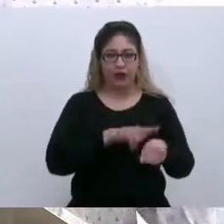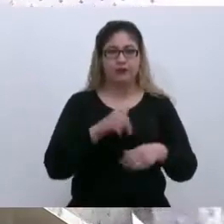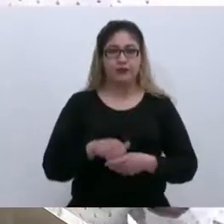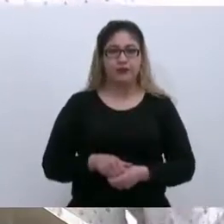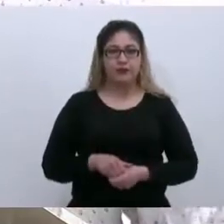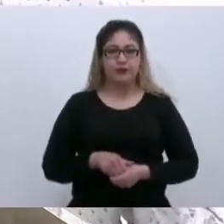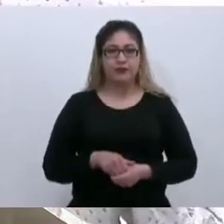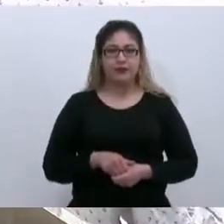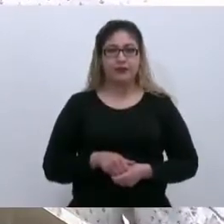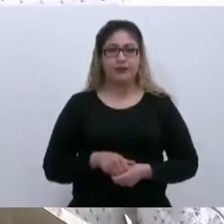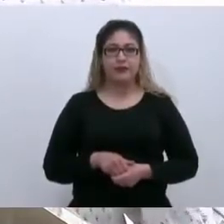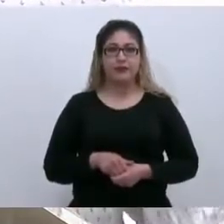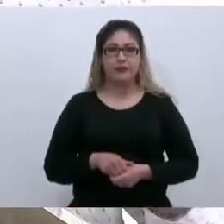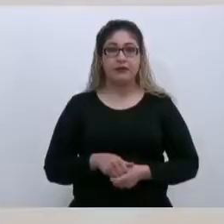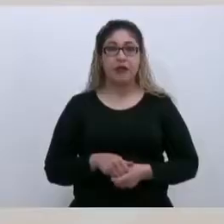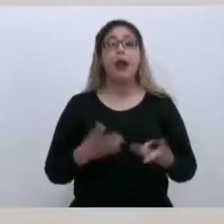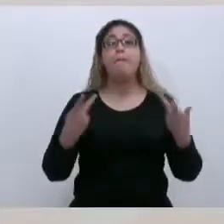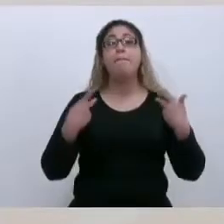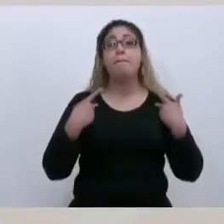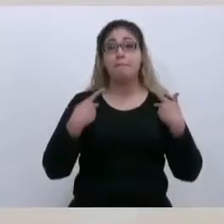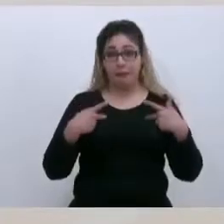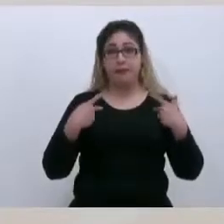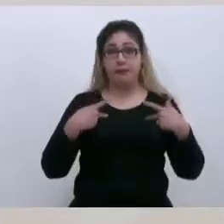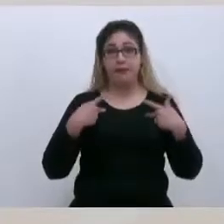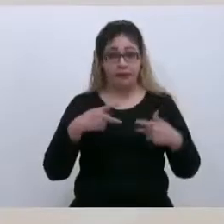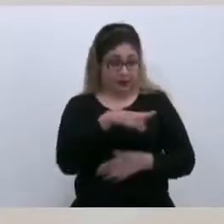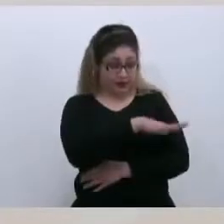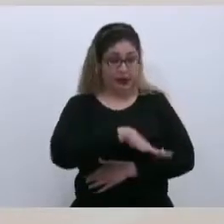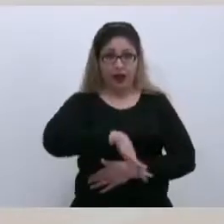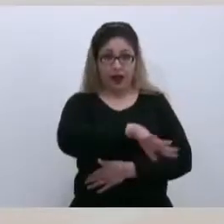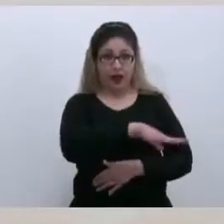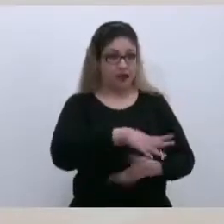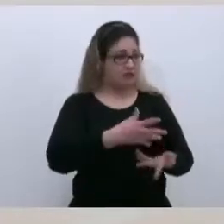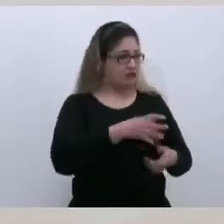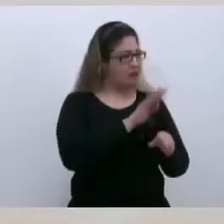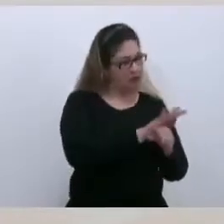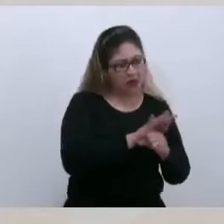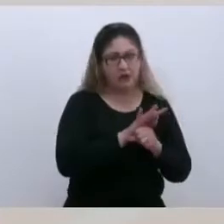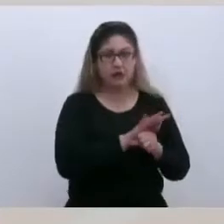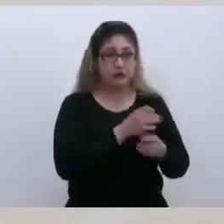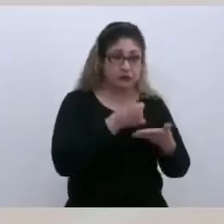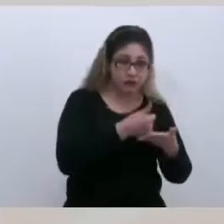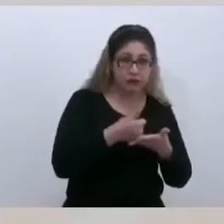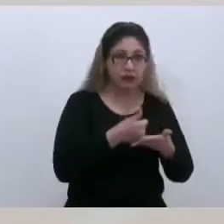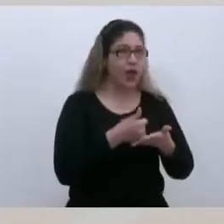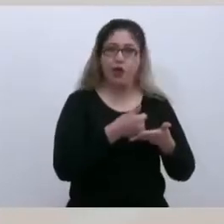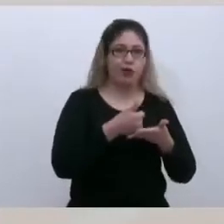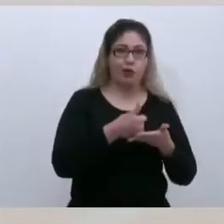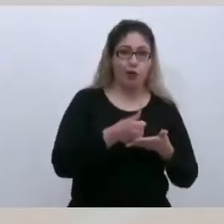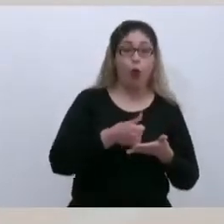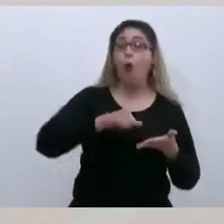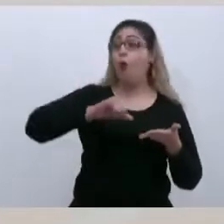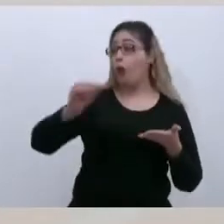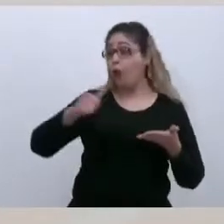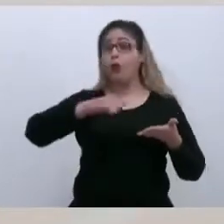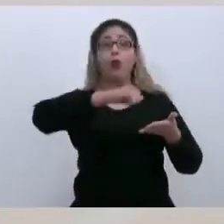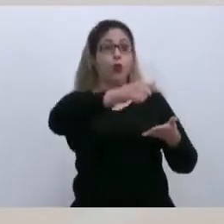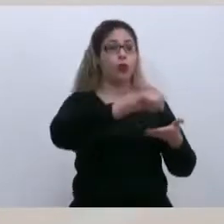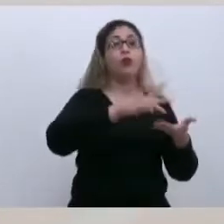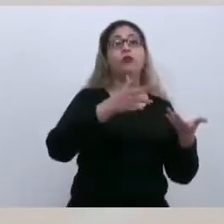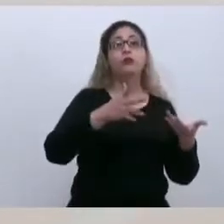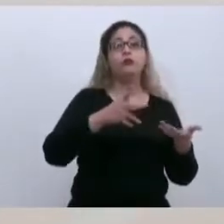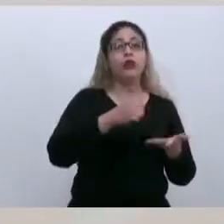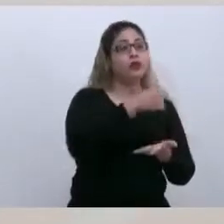Laguna, no solo se atiende a la gente de La Laguna de Durango, se atiende a nuestros vecinos y hermanos también